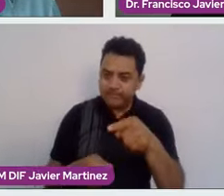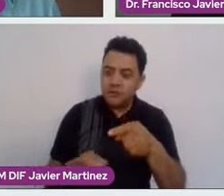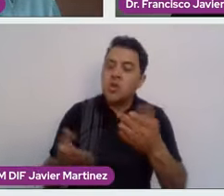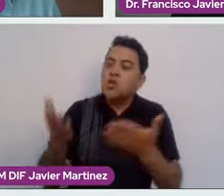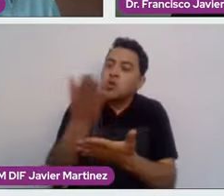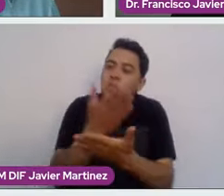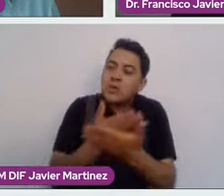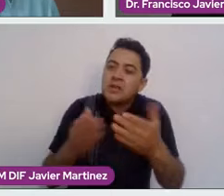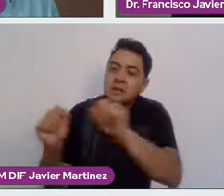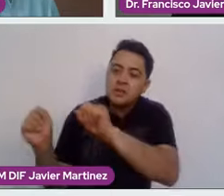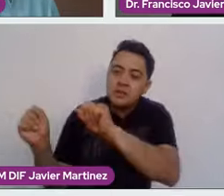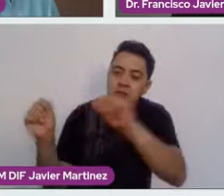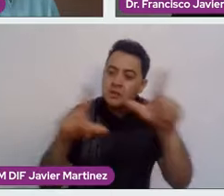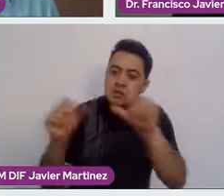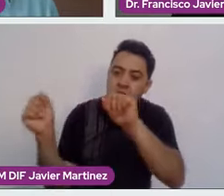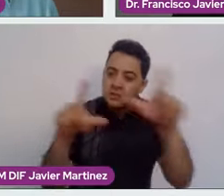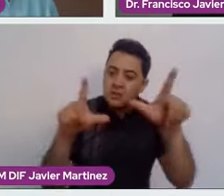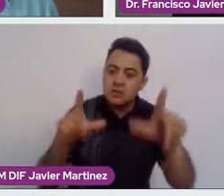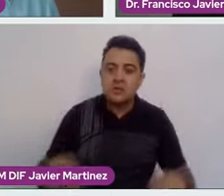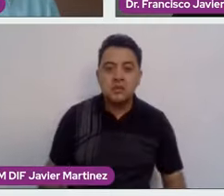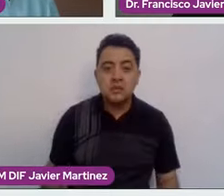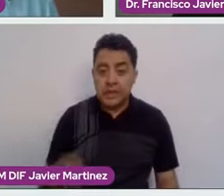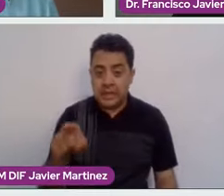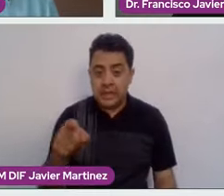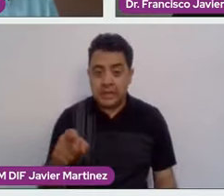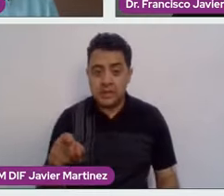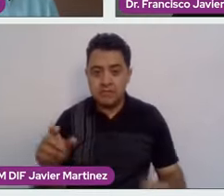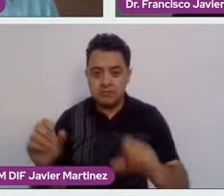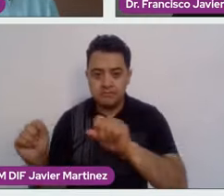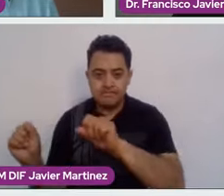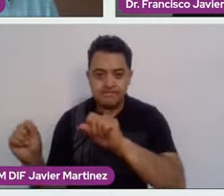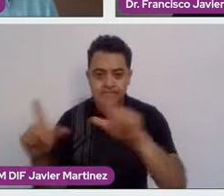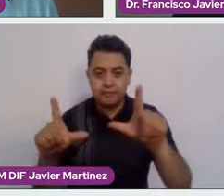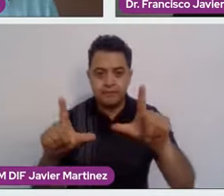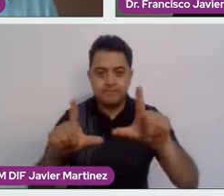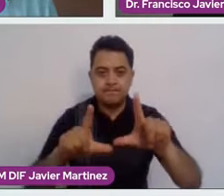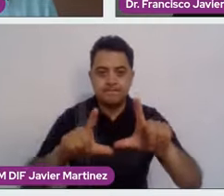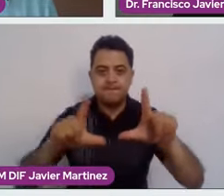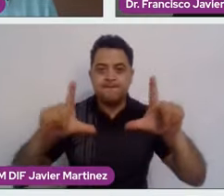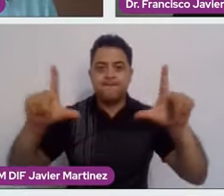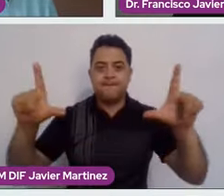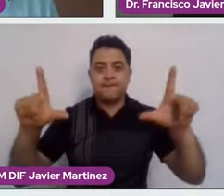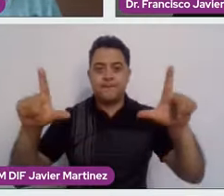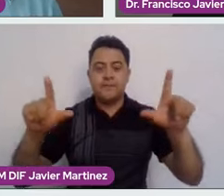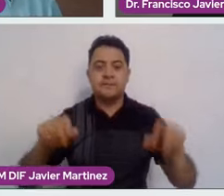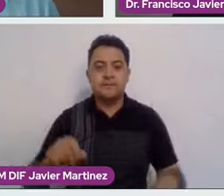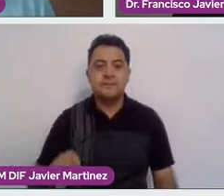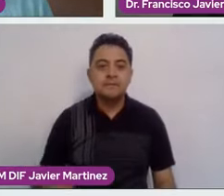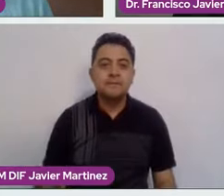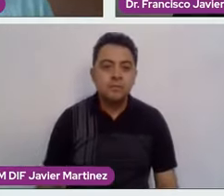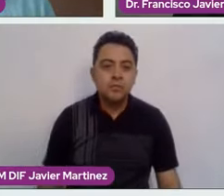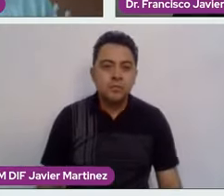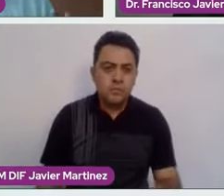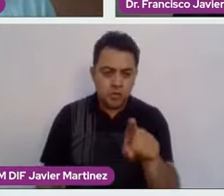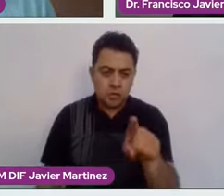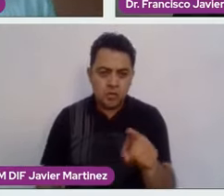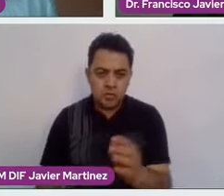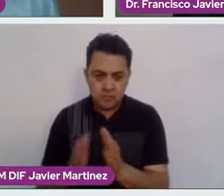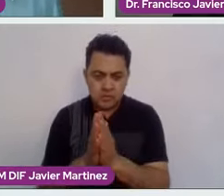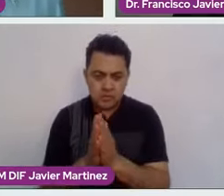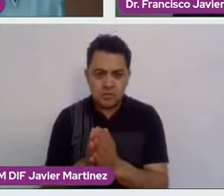compartir pantalla y efectivamente le va a aparecer toda la pantalla, ventana o pestaña de Google Chrome. Le voy a solicitar